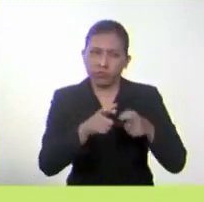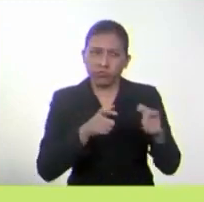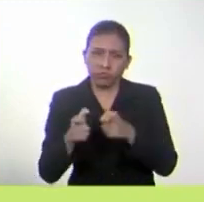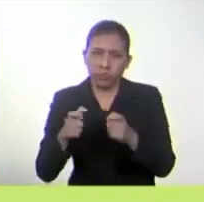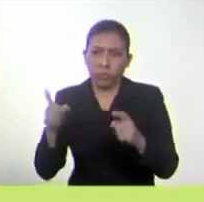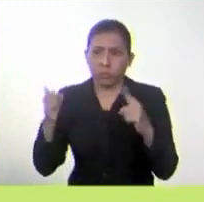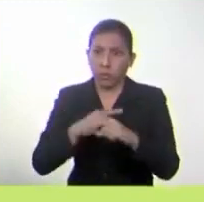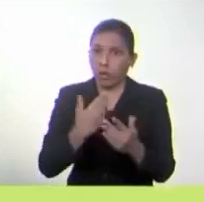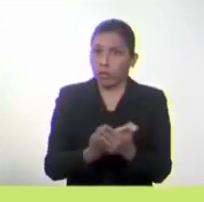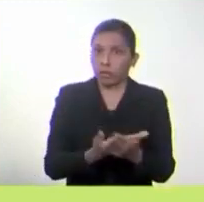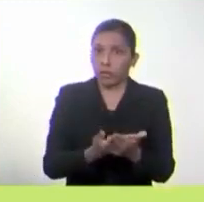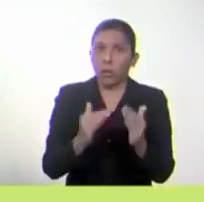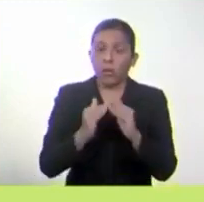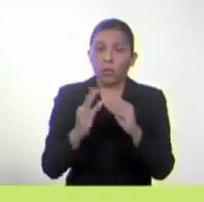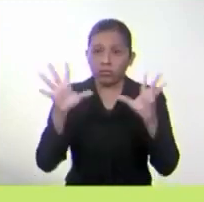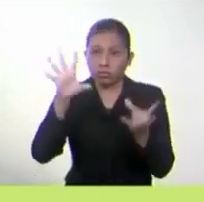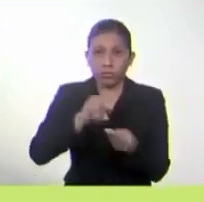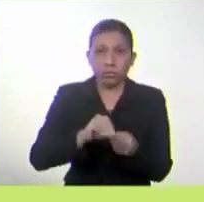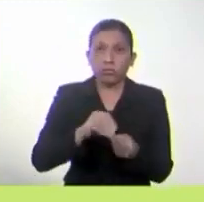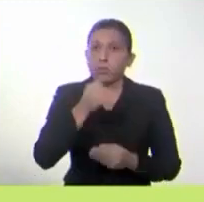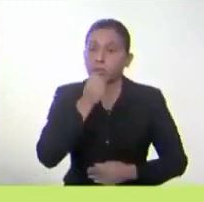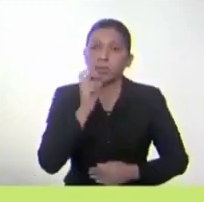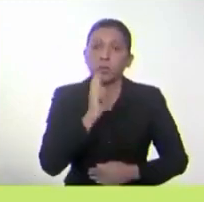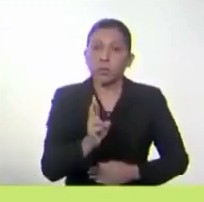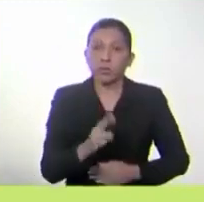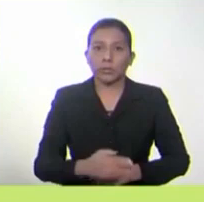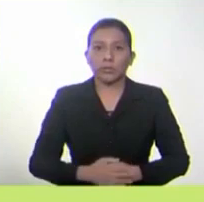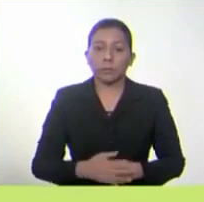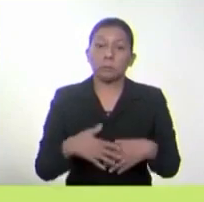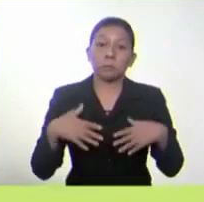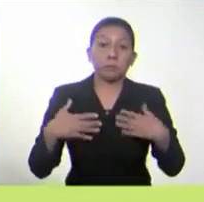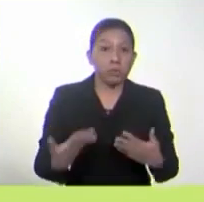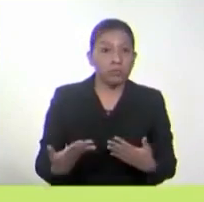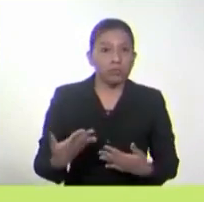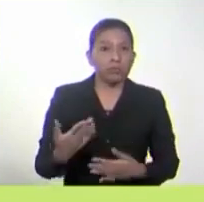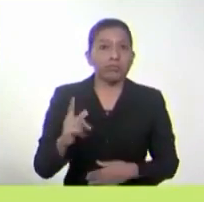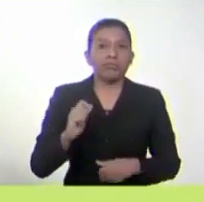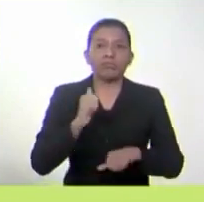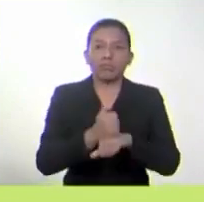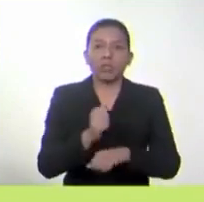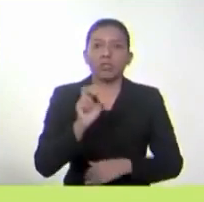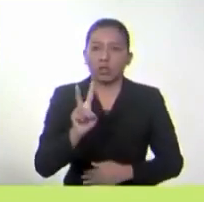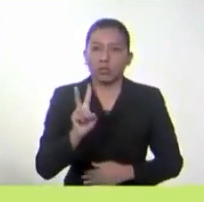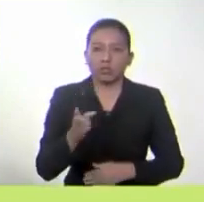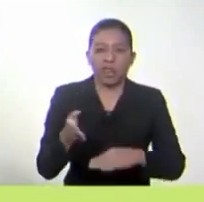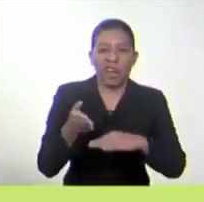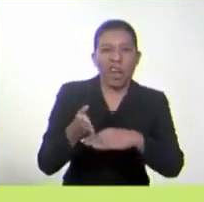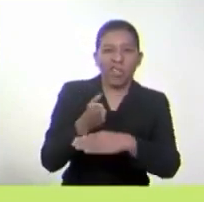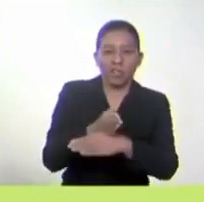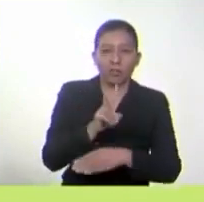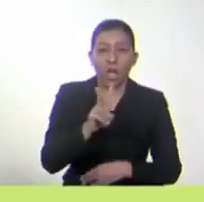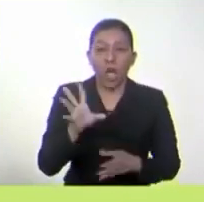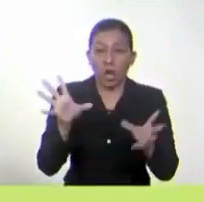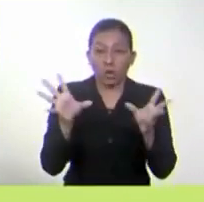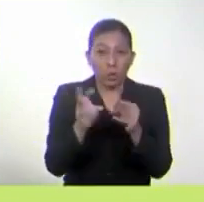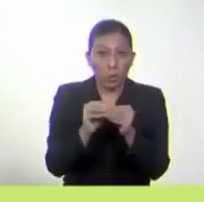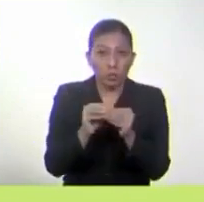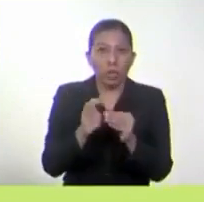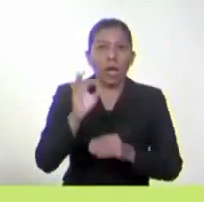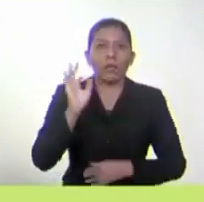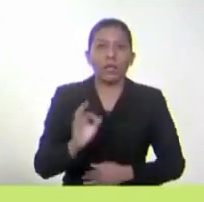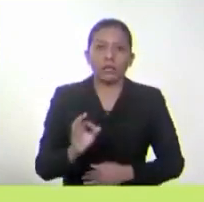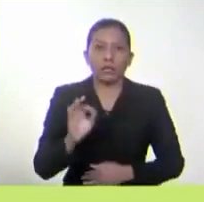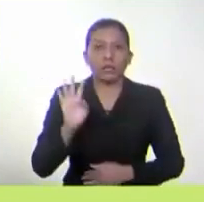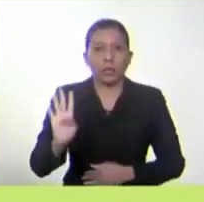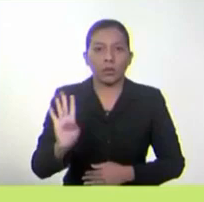verificación iguale la totalidad indicada. Por lo tanto, se le antepondrá un 2, para que al sumar la cantidad de átomos resulte